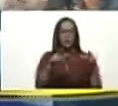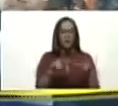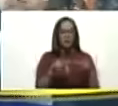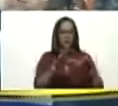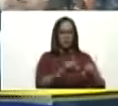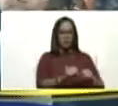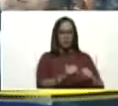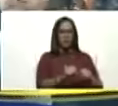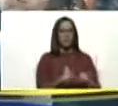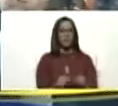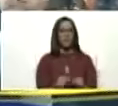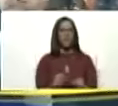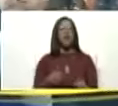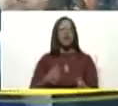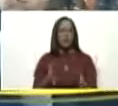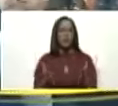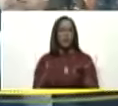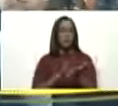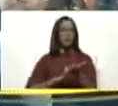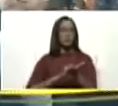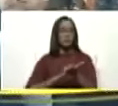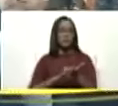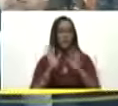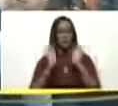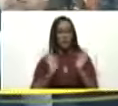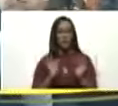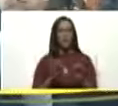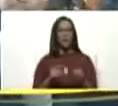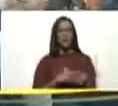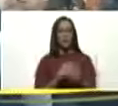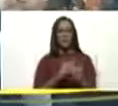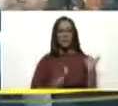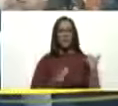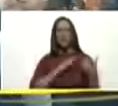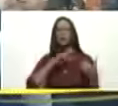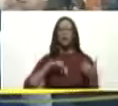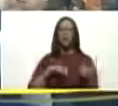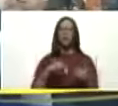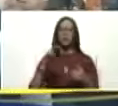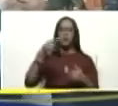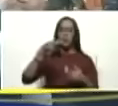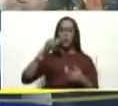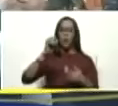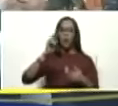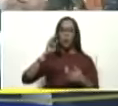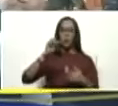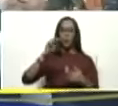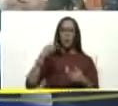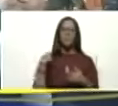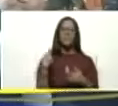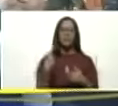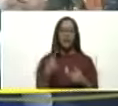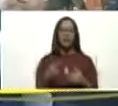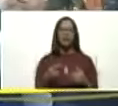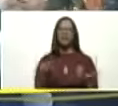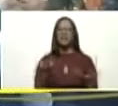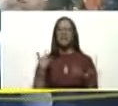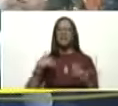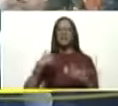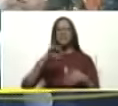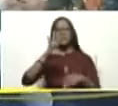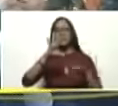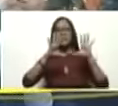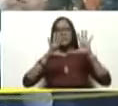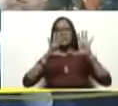Logramos intervenir de manera general, hermano presidente, nuestro horno principal, que nos da una durabilidad en el tiempo de al menos 15 años, un